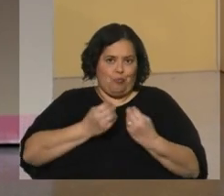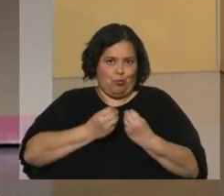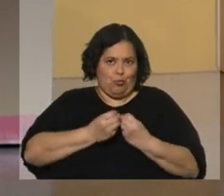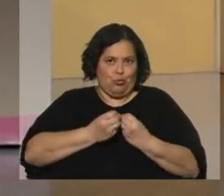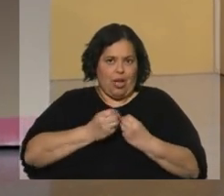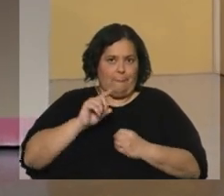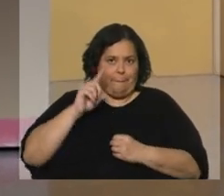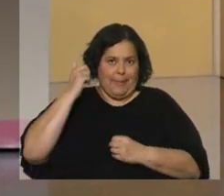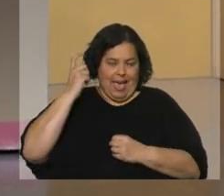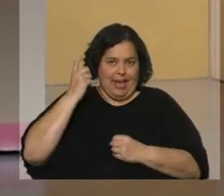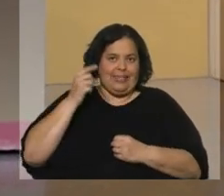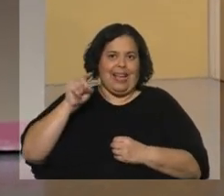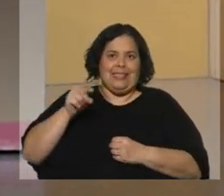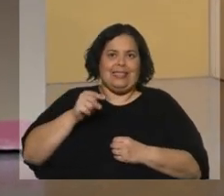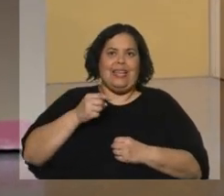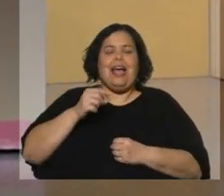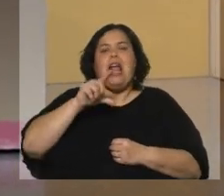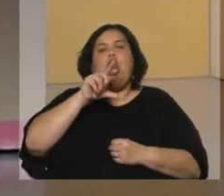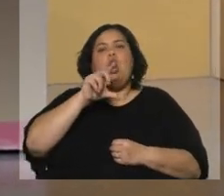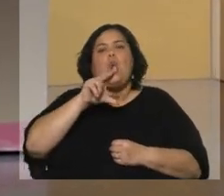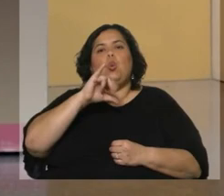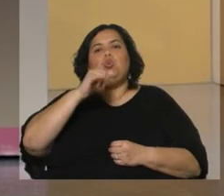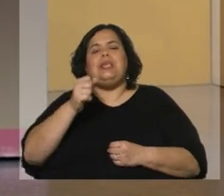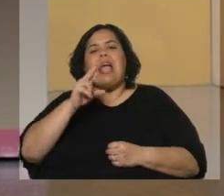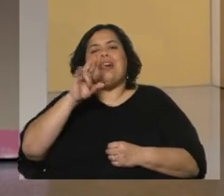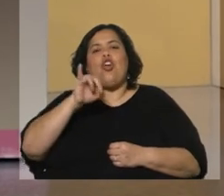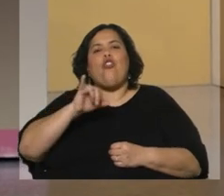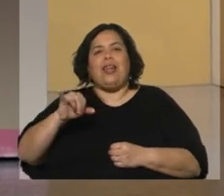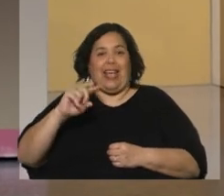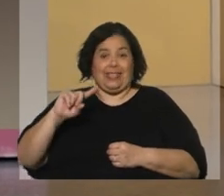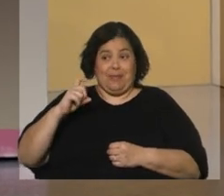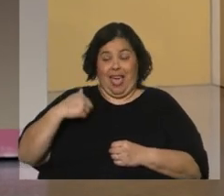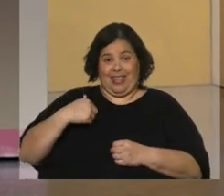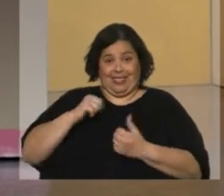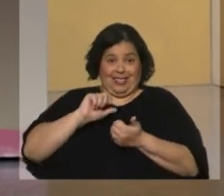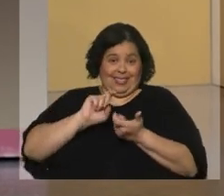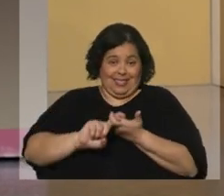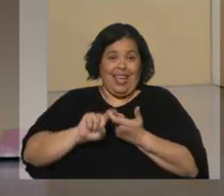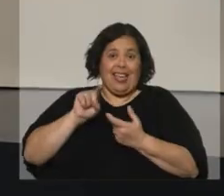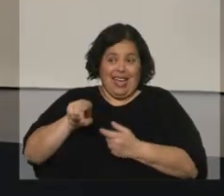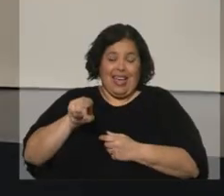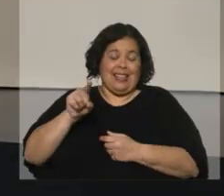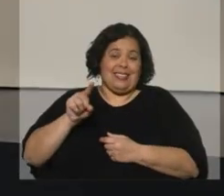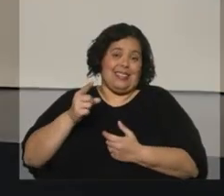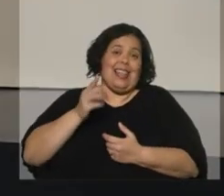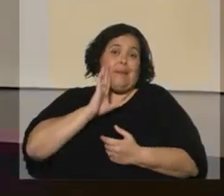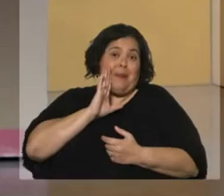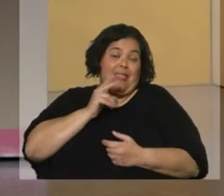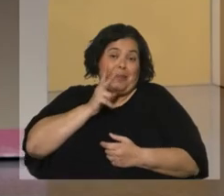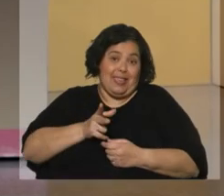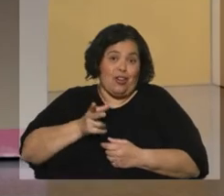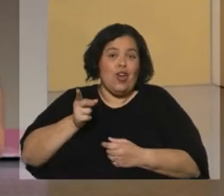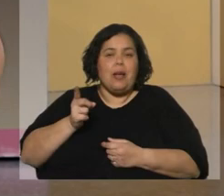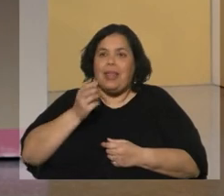pero es la madre de mi hijo Lucía Rodrigo me parece una excelente humorista una excelente humorista lo es y y además muy